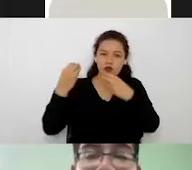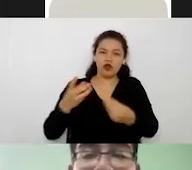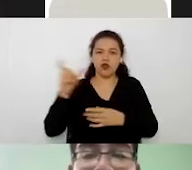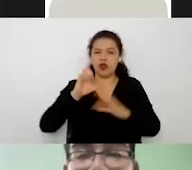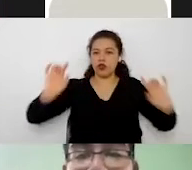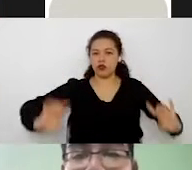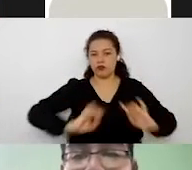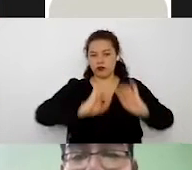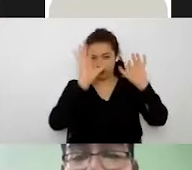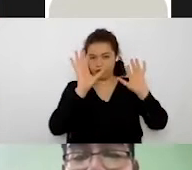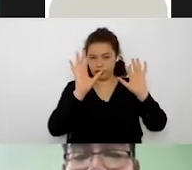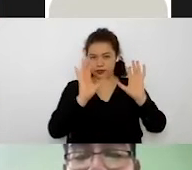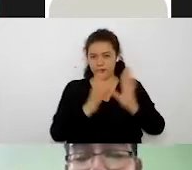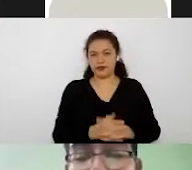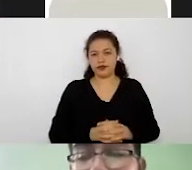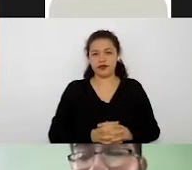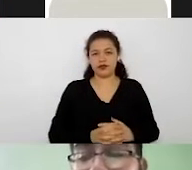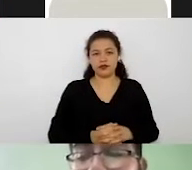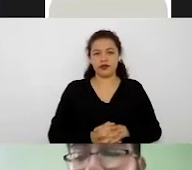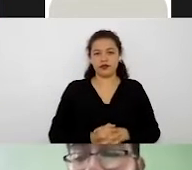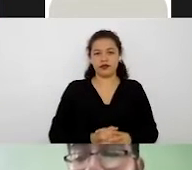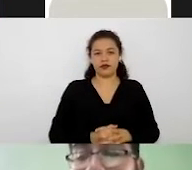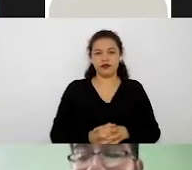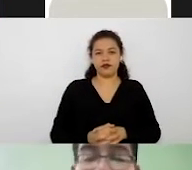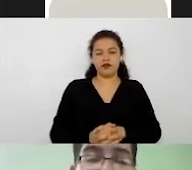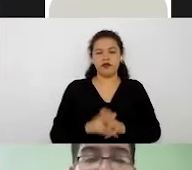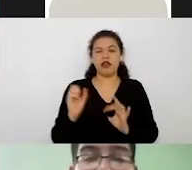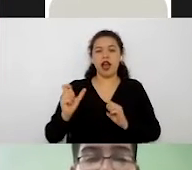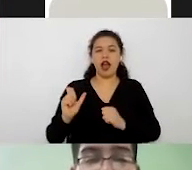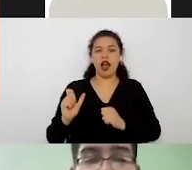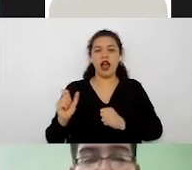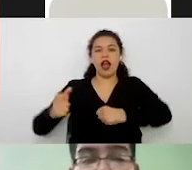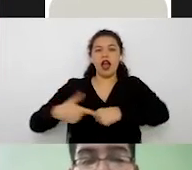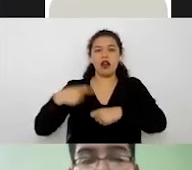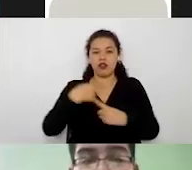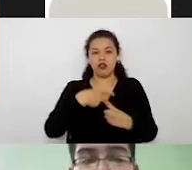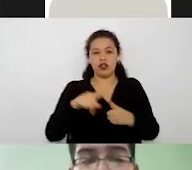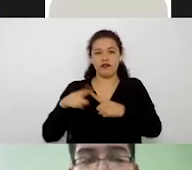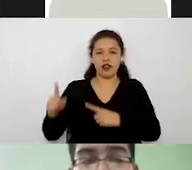emergencia es una cosa totalmente distinta que